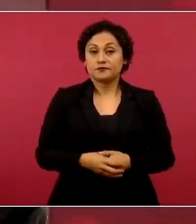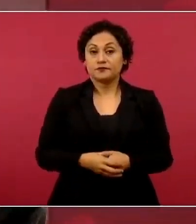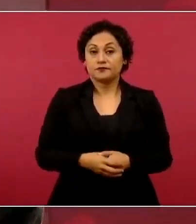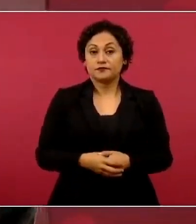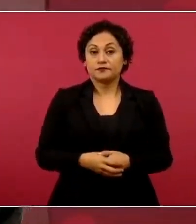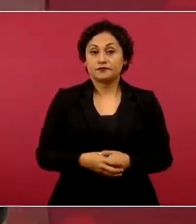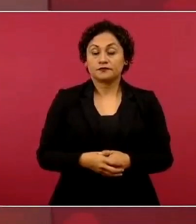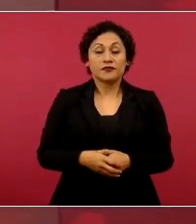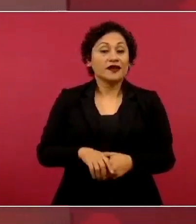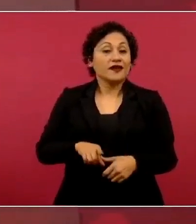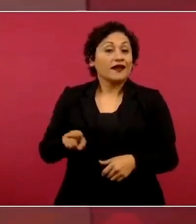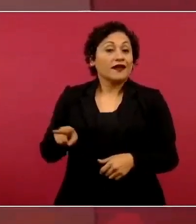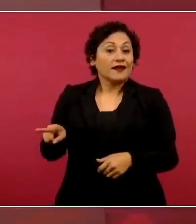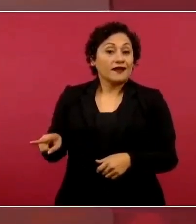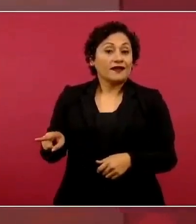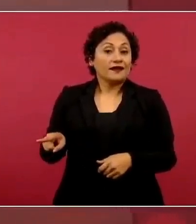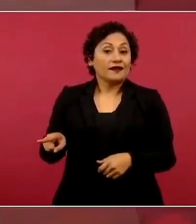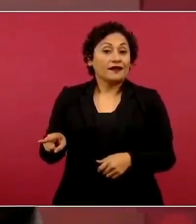Iba,